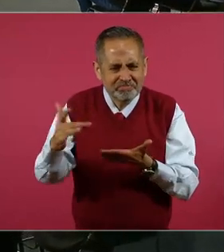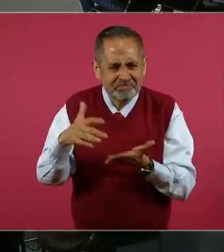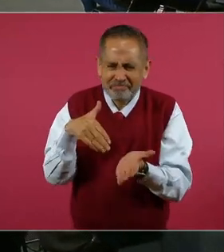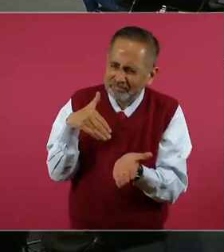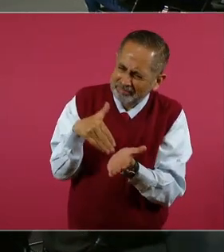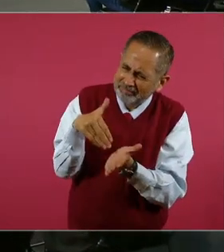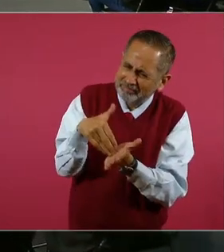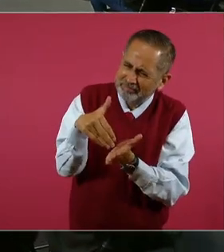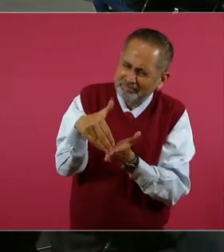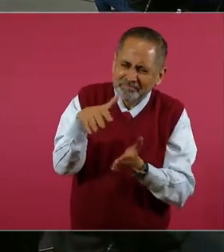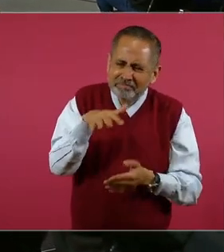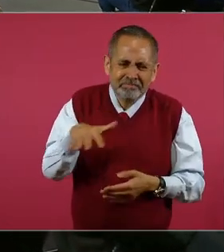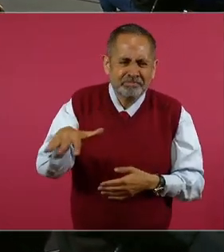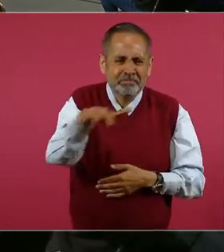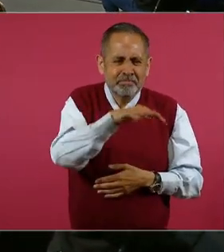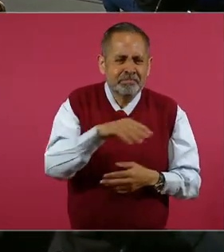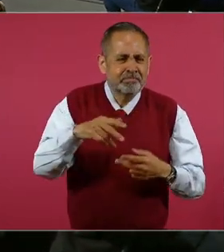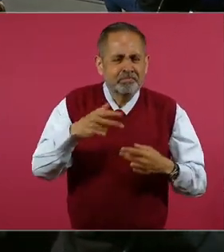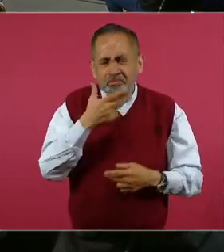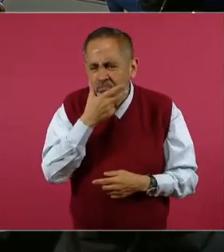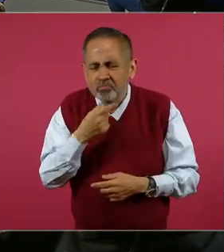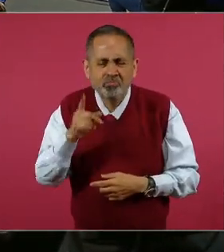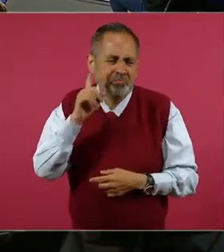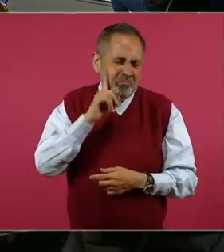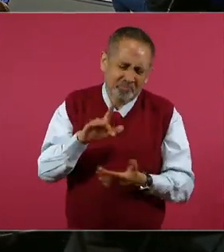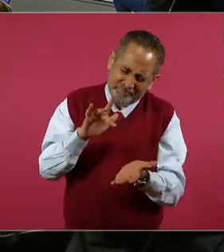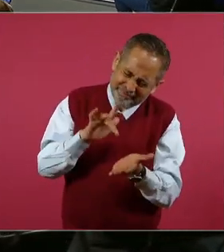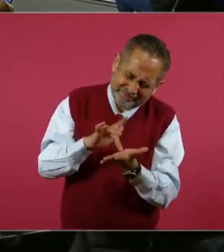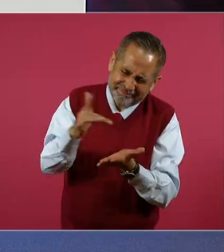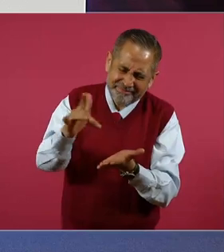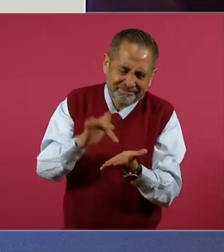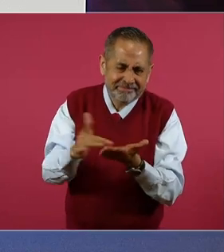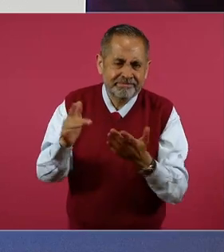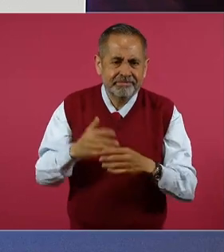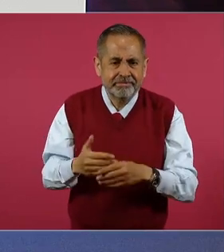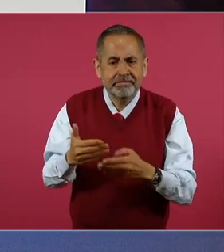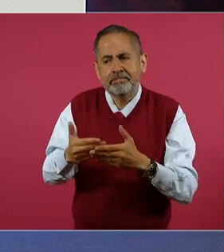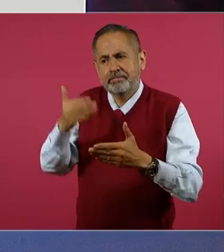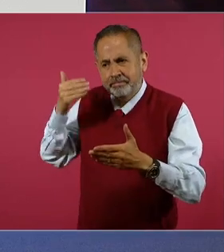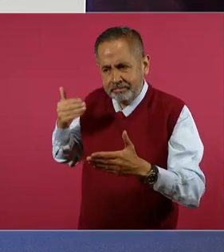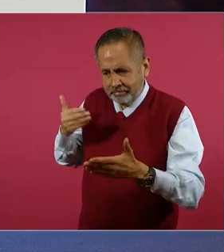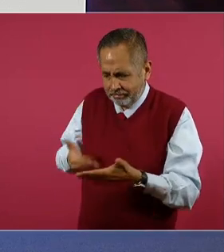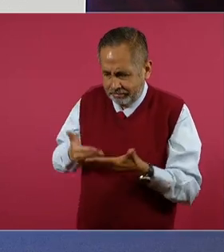millones de mujeres y hombres de antes y de ahora,